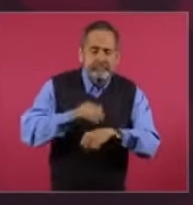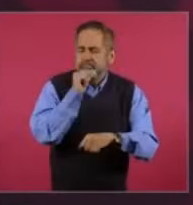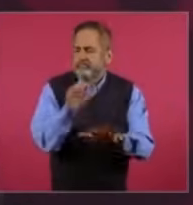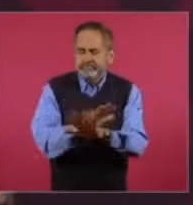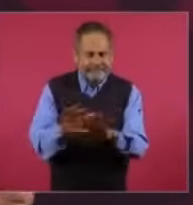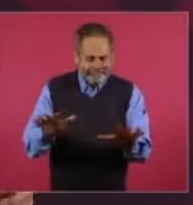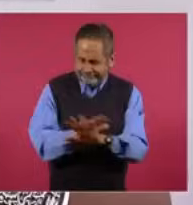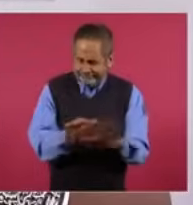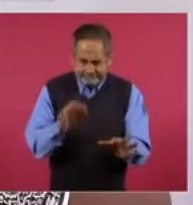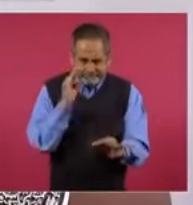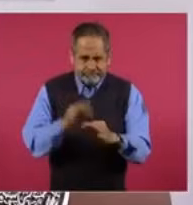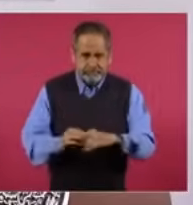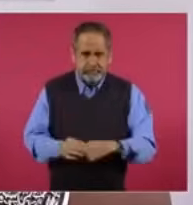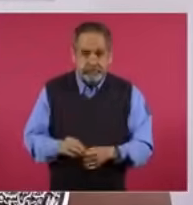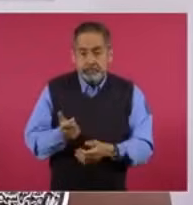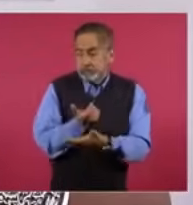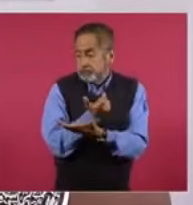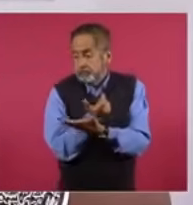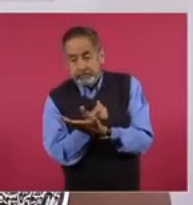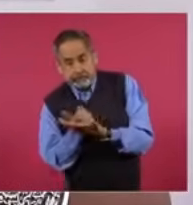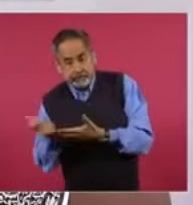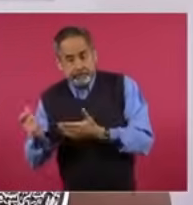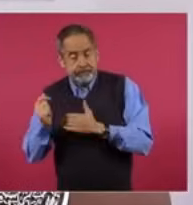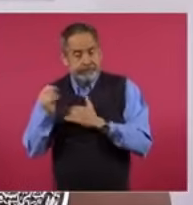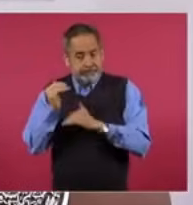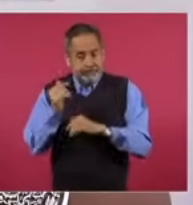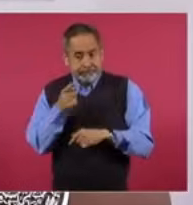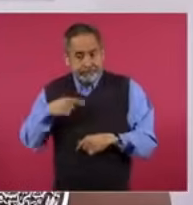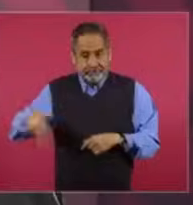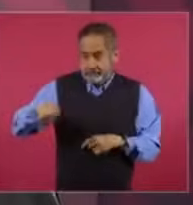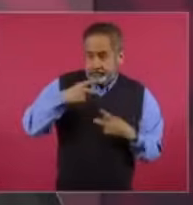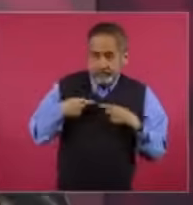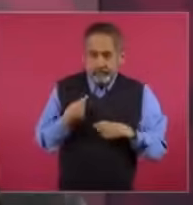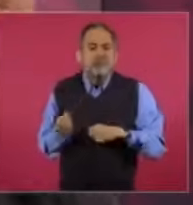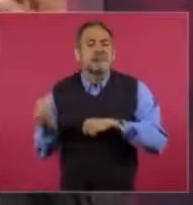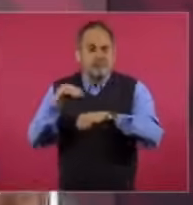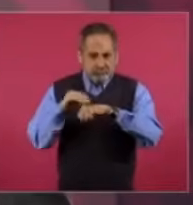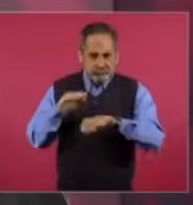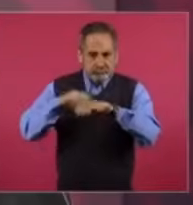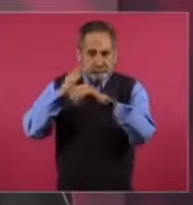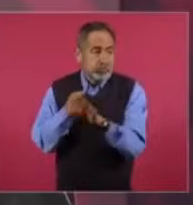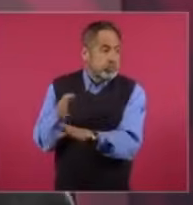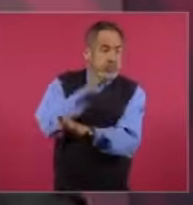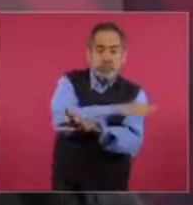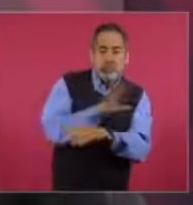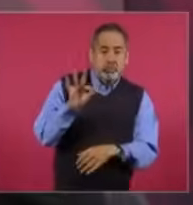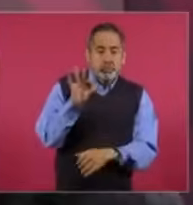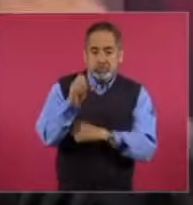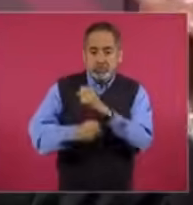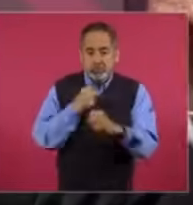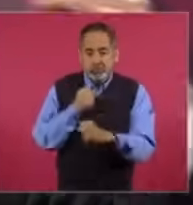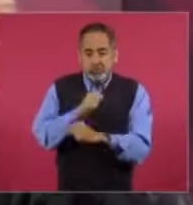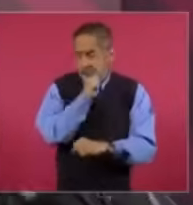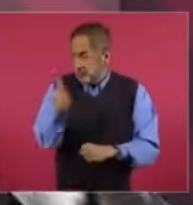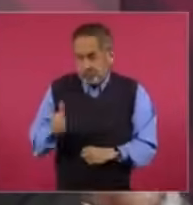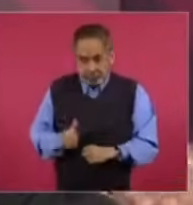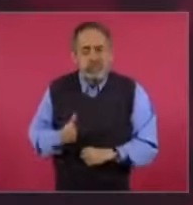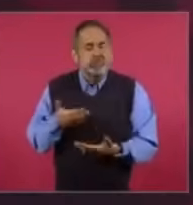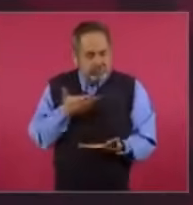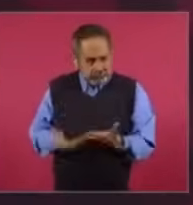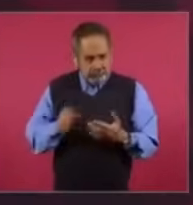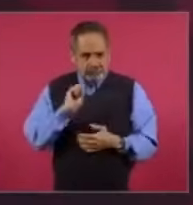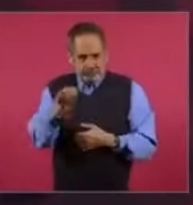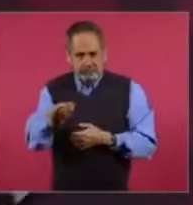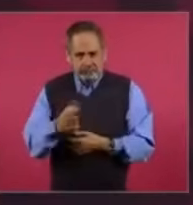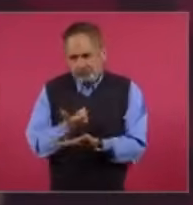aumentando el salario como nunca se había visto en 40, 50 años, con un peso que no se